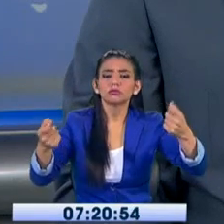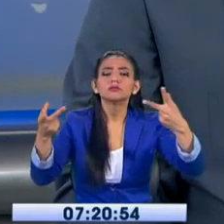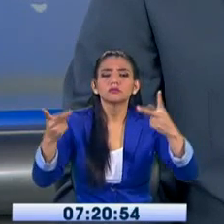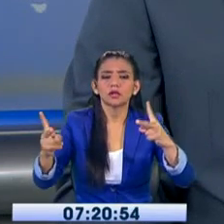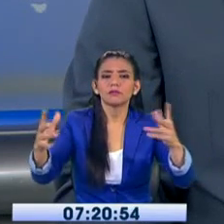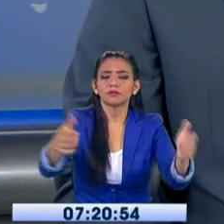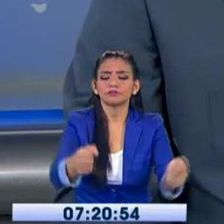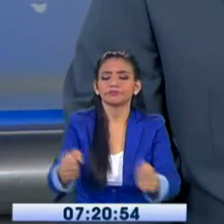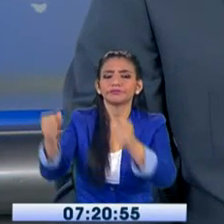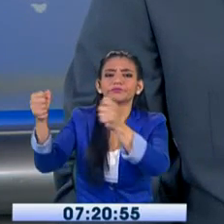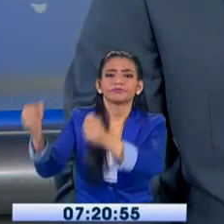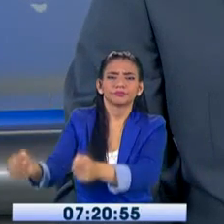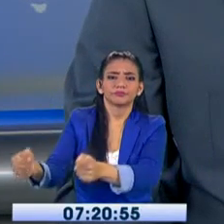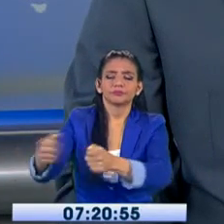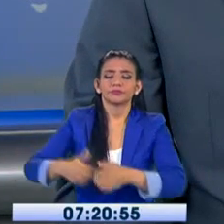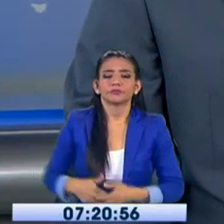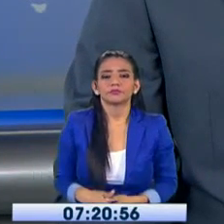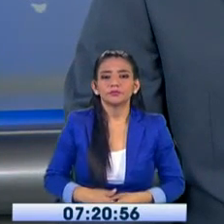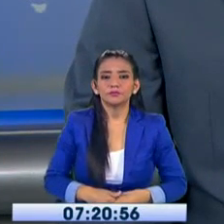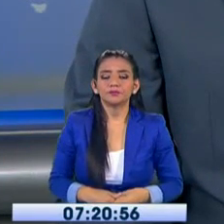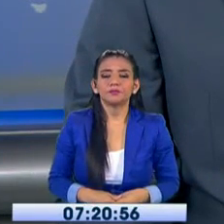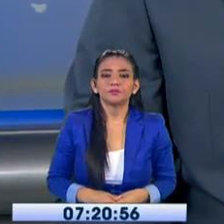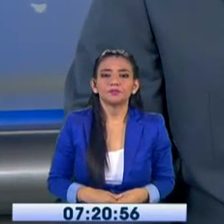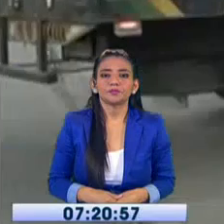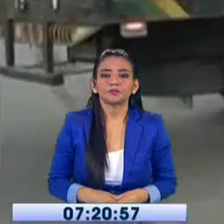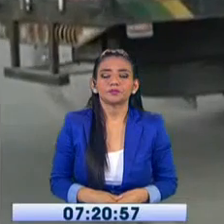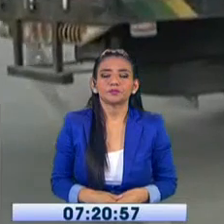fueron retenidos durante la acción delictiva.